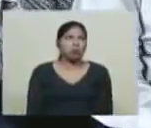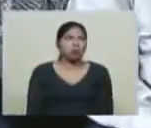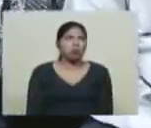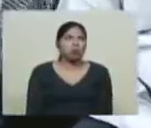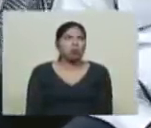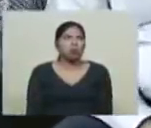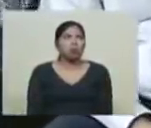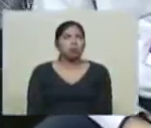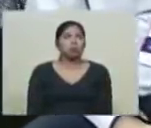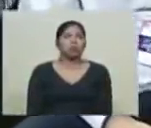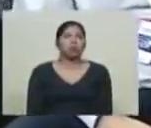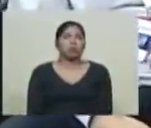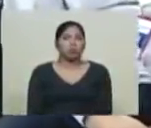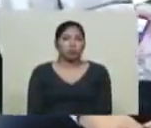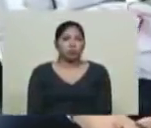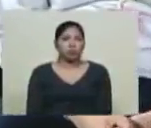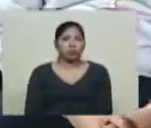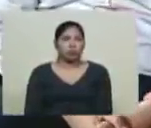Atención, Venezuela.